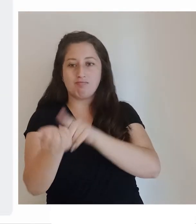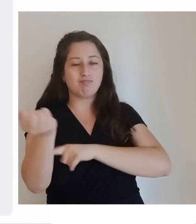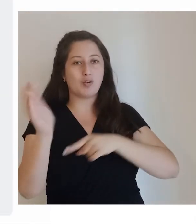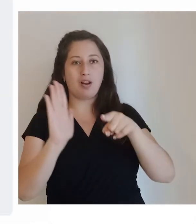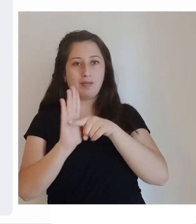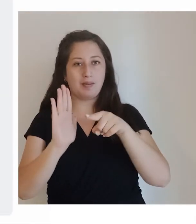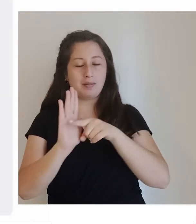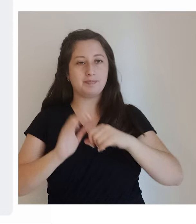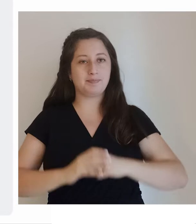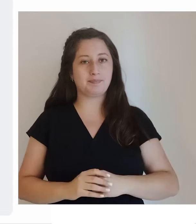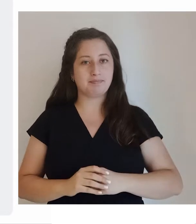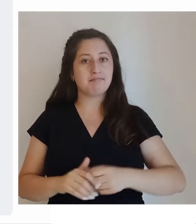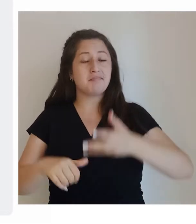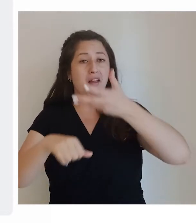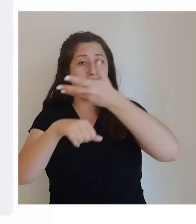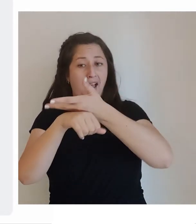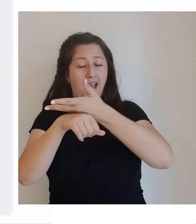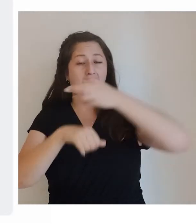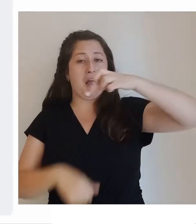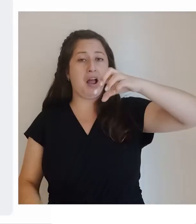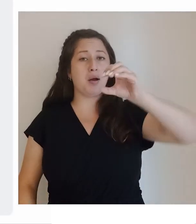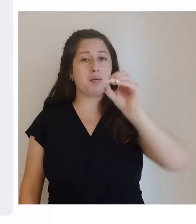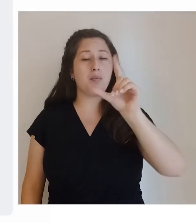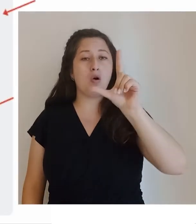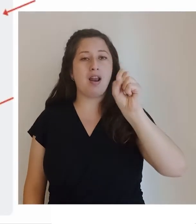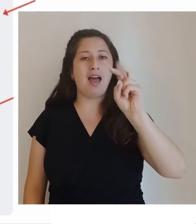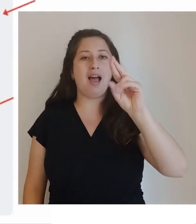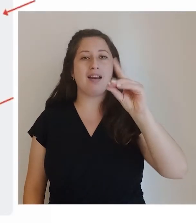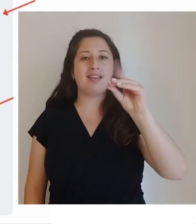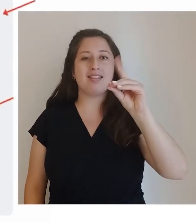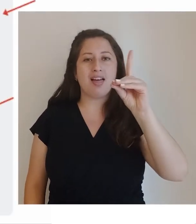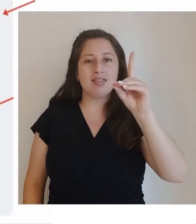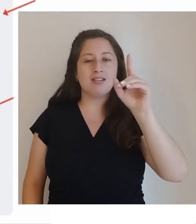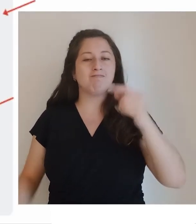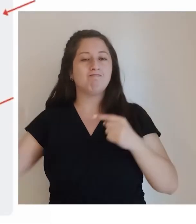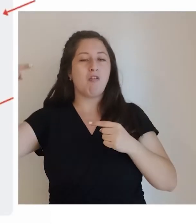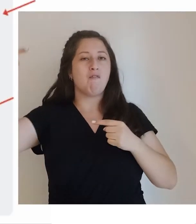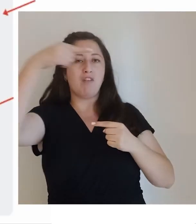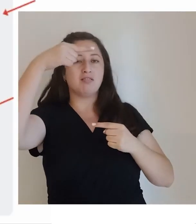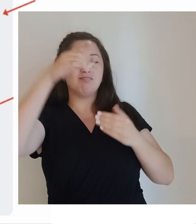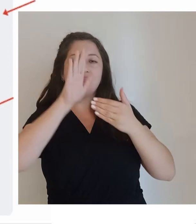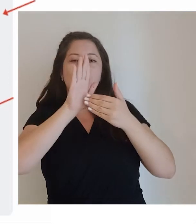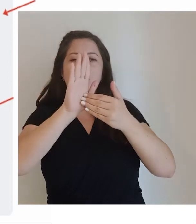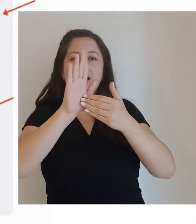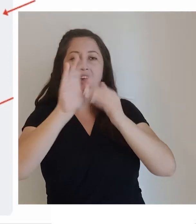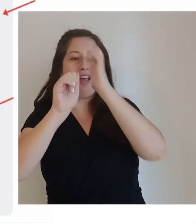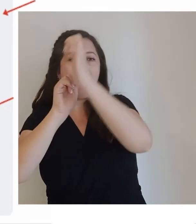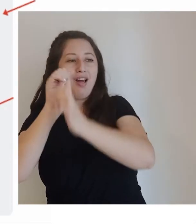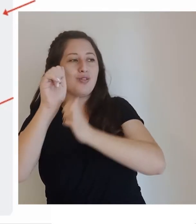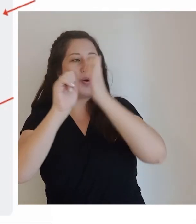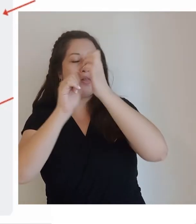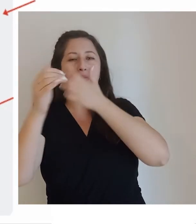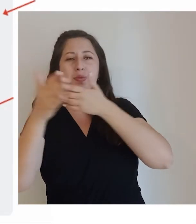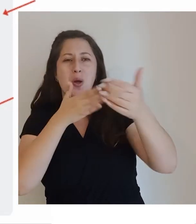Si es que hay polaridad, la flecha indica hacia dónde se atraen los electrones.